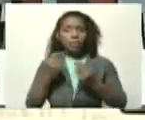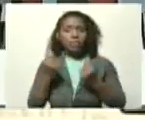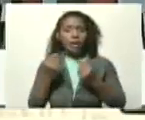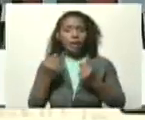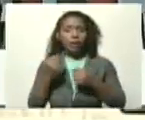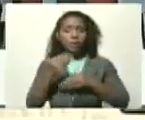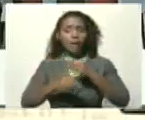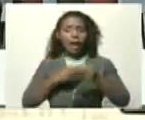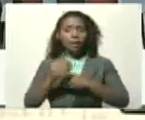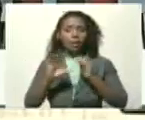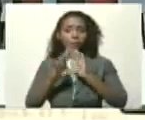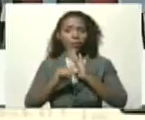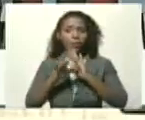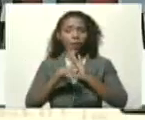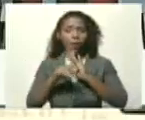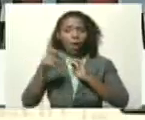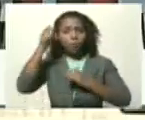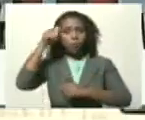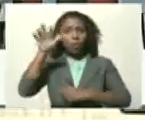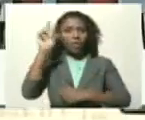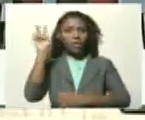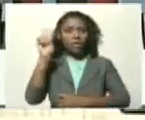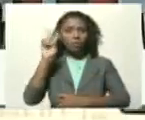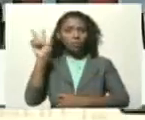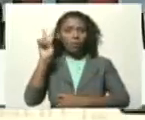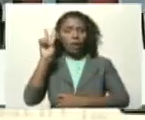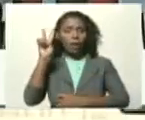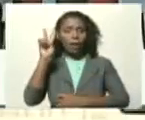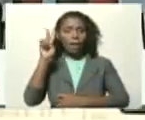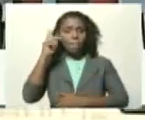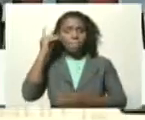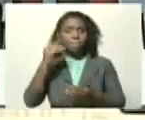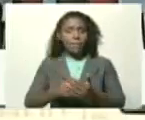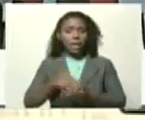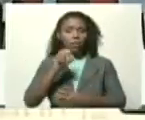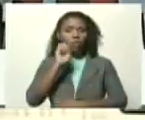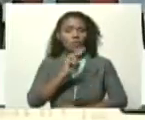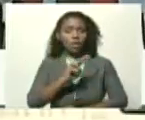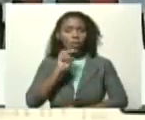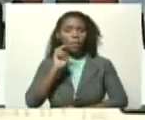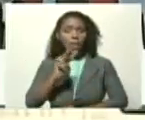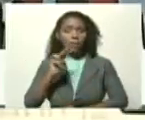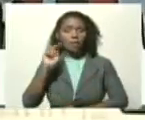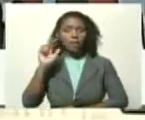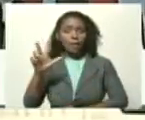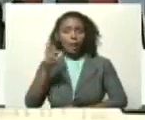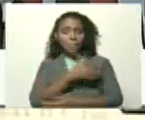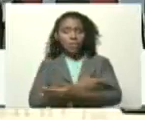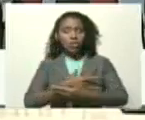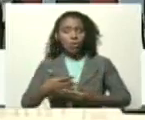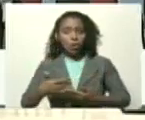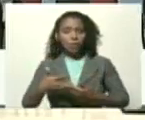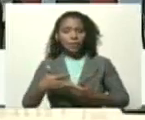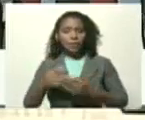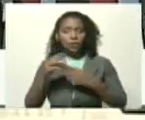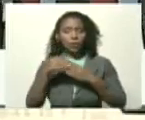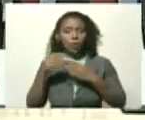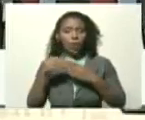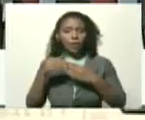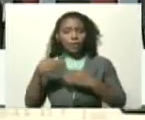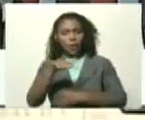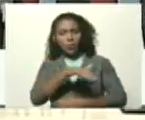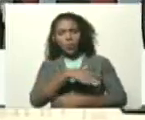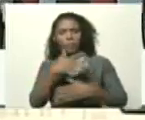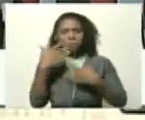sido robada al pueblo venezolano, 1.223 millones de dólares. ¿Dónde está